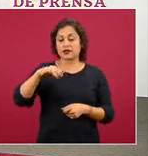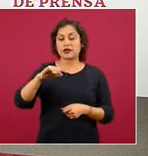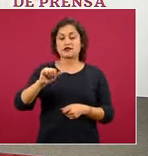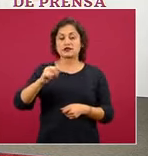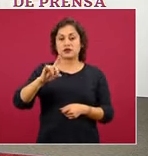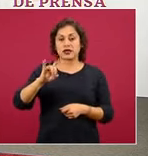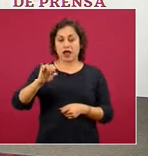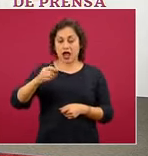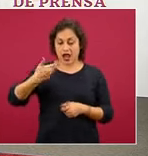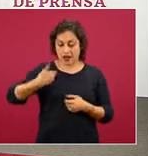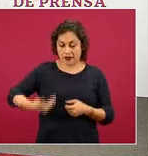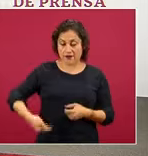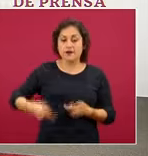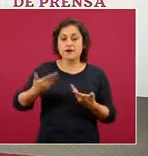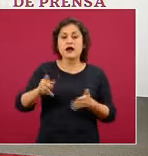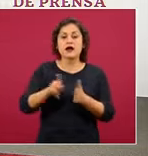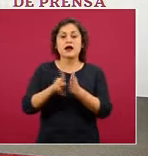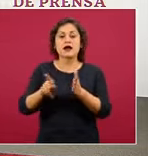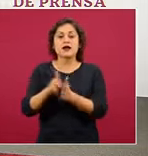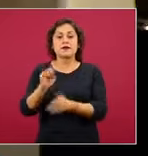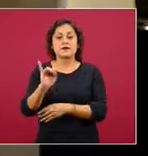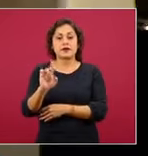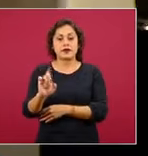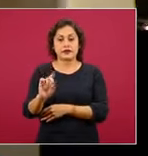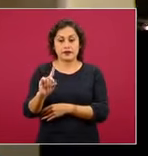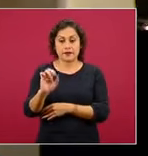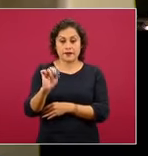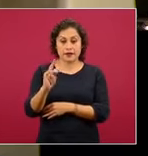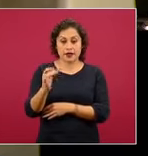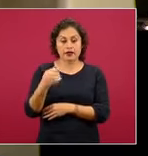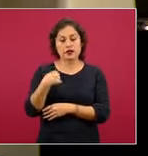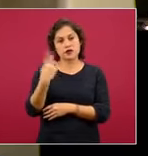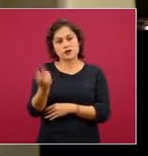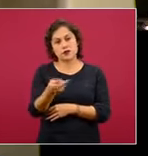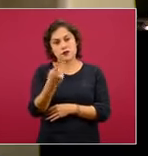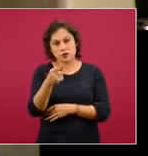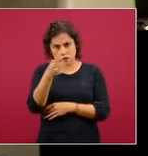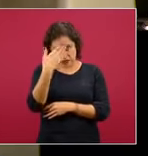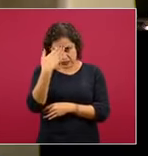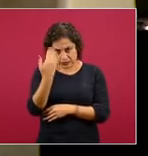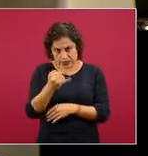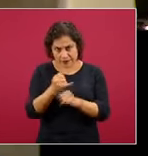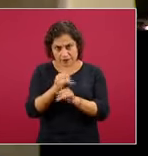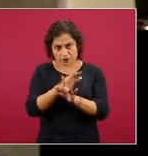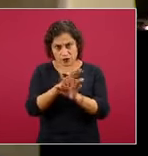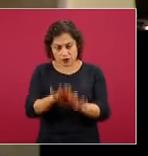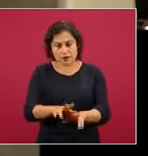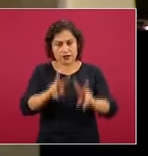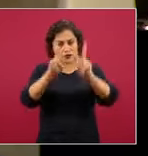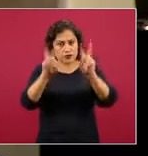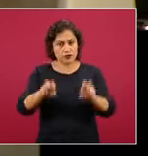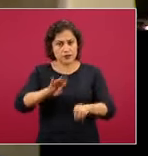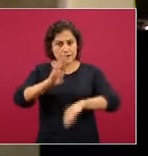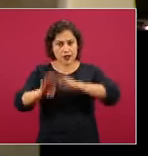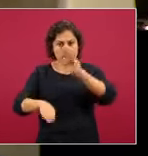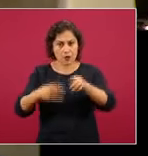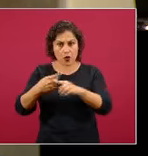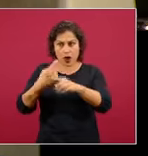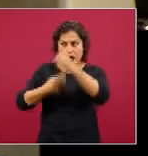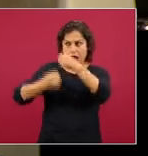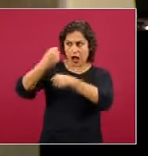Página. Le preguntaría si tienen datos de cuál fue el exceso de mortalidad en años